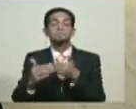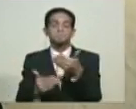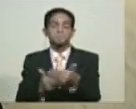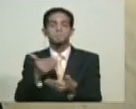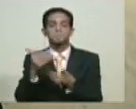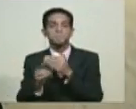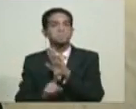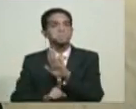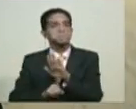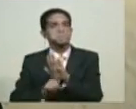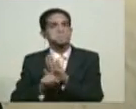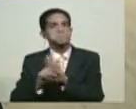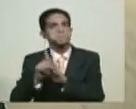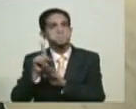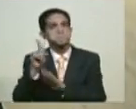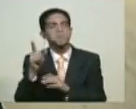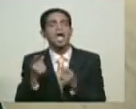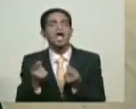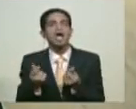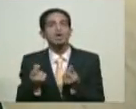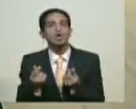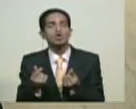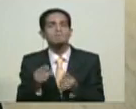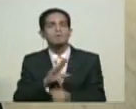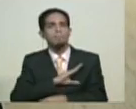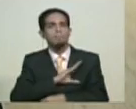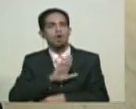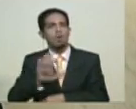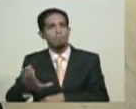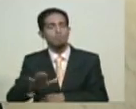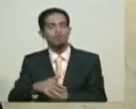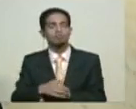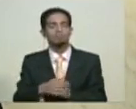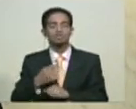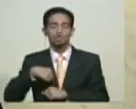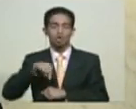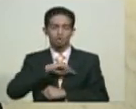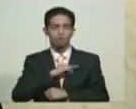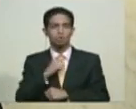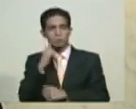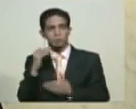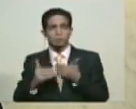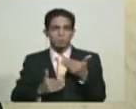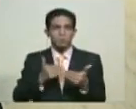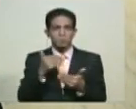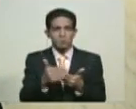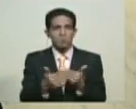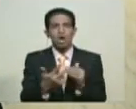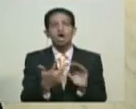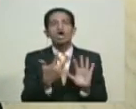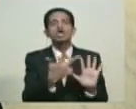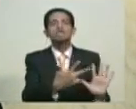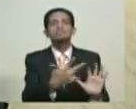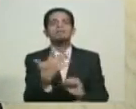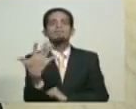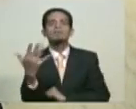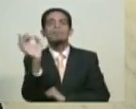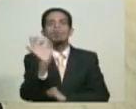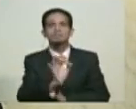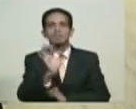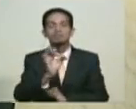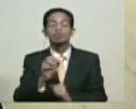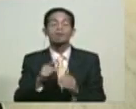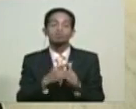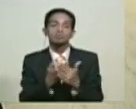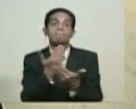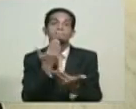la economía y a la vida de la sociedad. Nosotros hemos llegado a un 85%. Yo pido todo el apoyo de la banca privada, de la